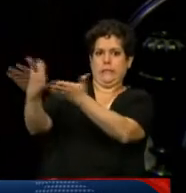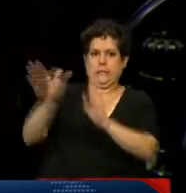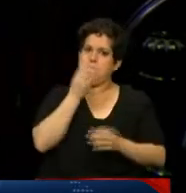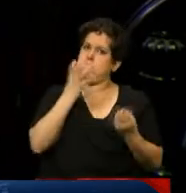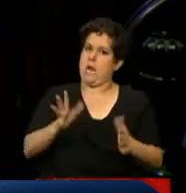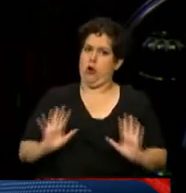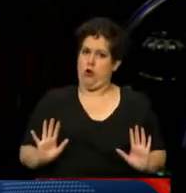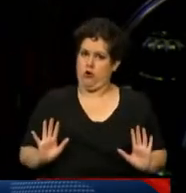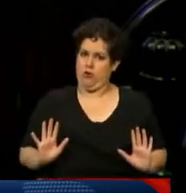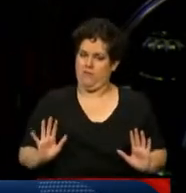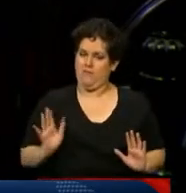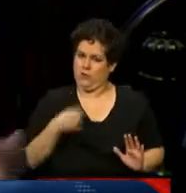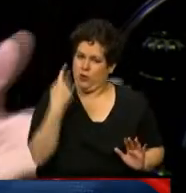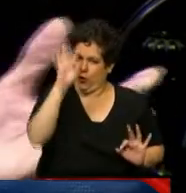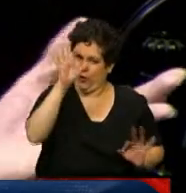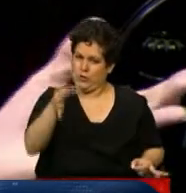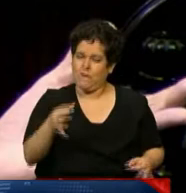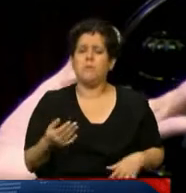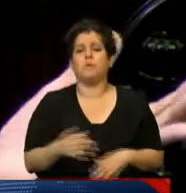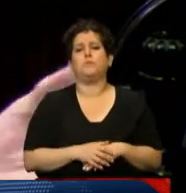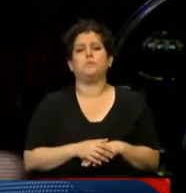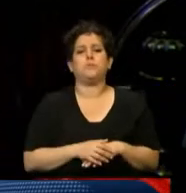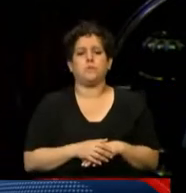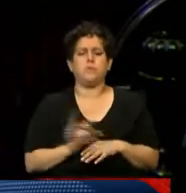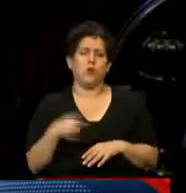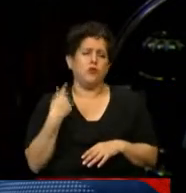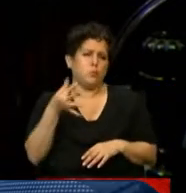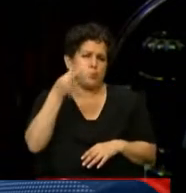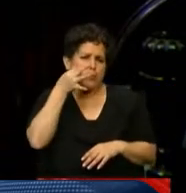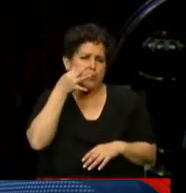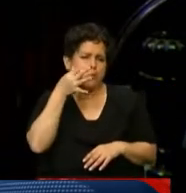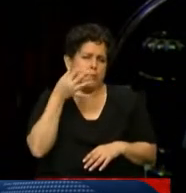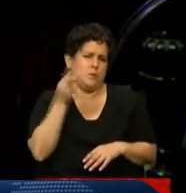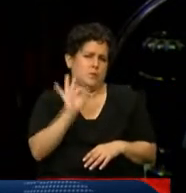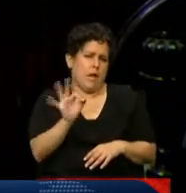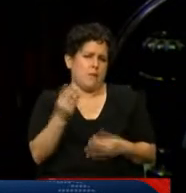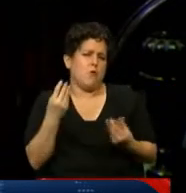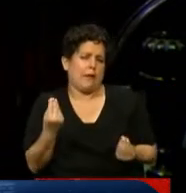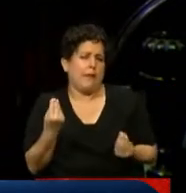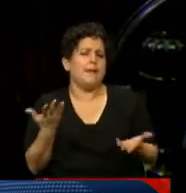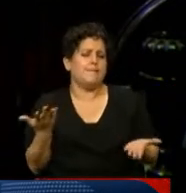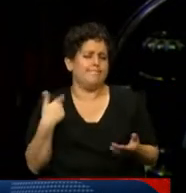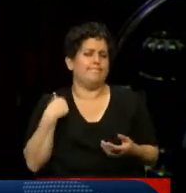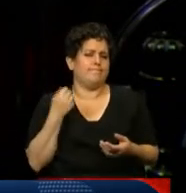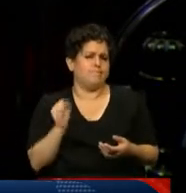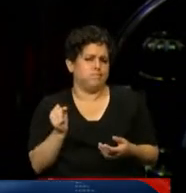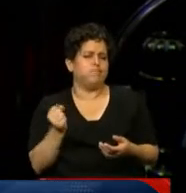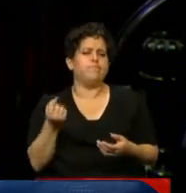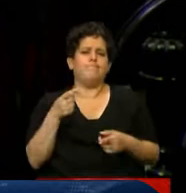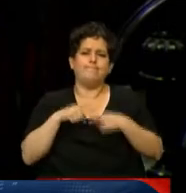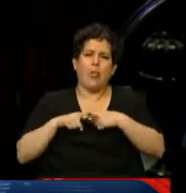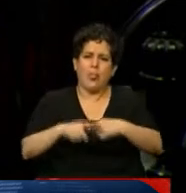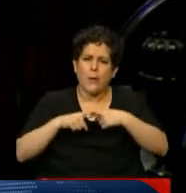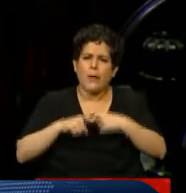Sabemos que durante días, porque hemos sido testigos y hemos participado, debatimos